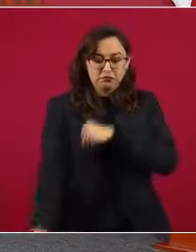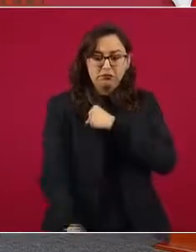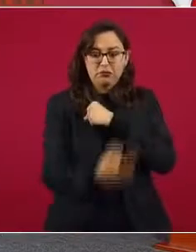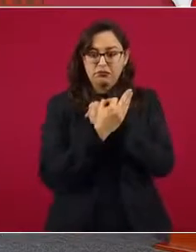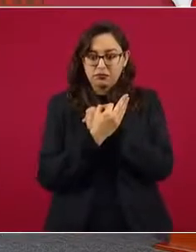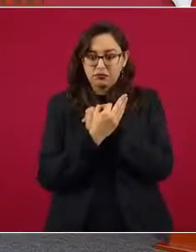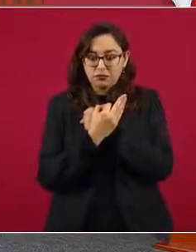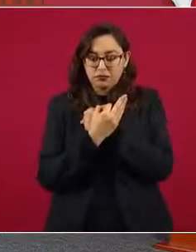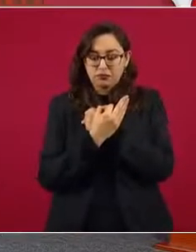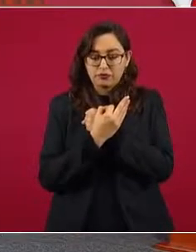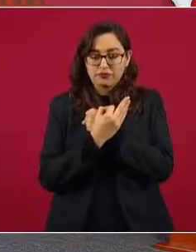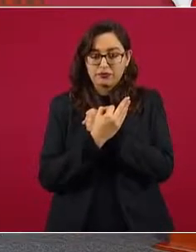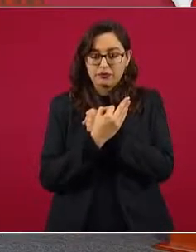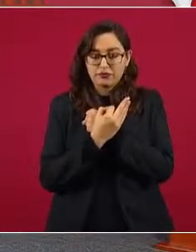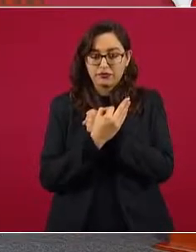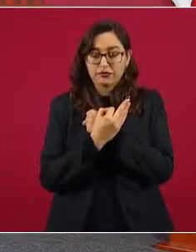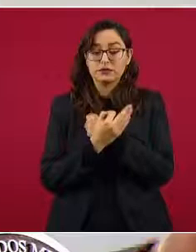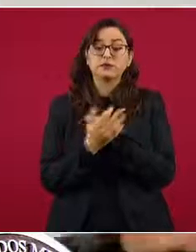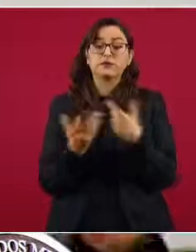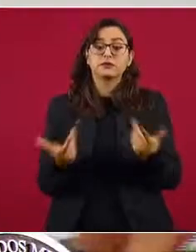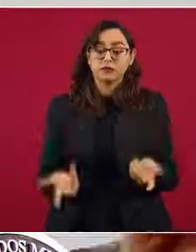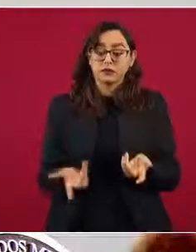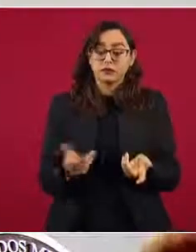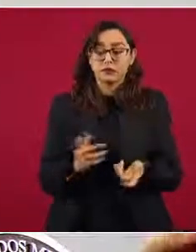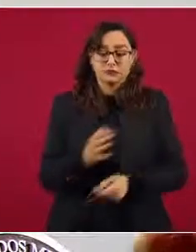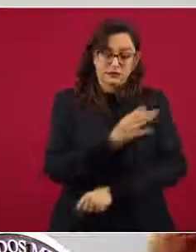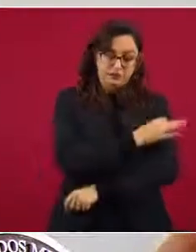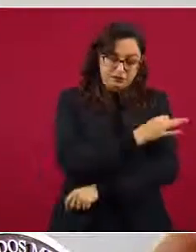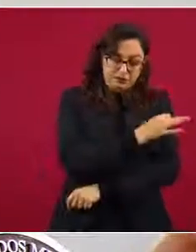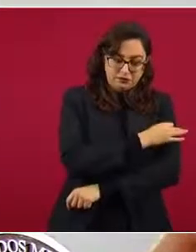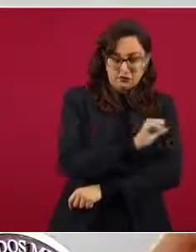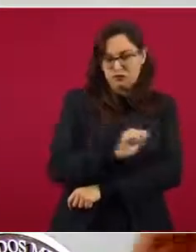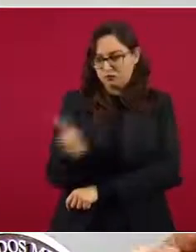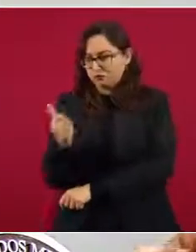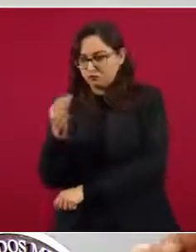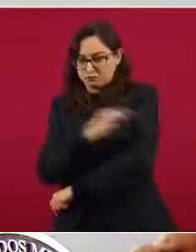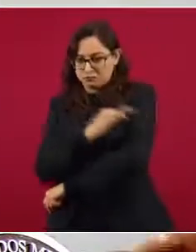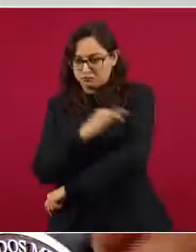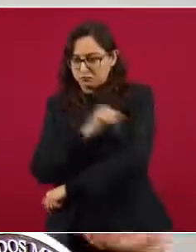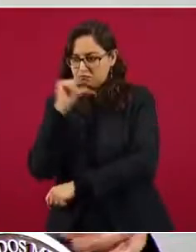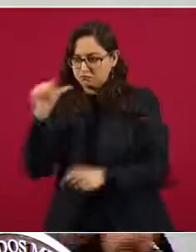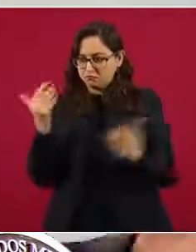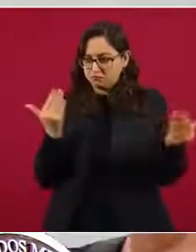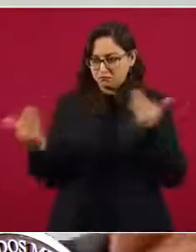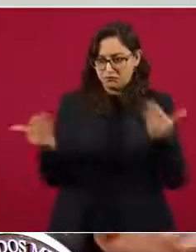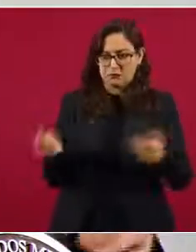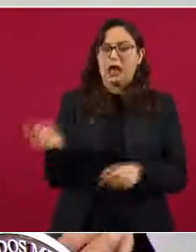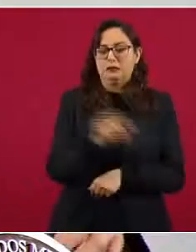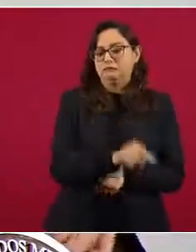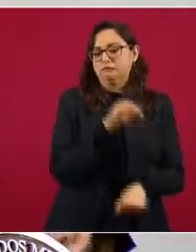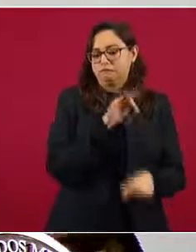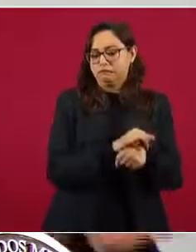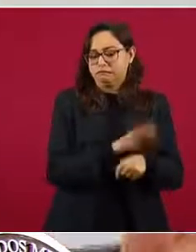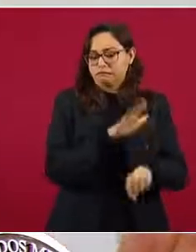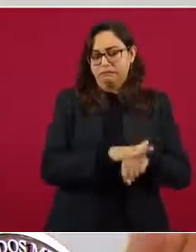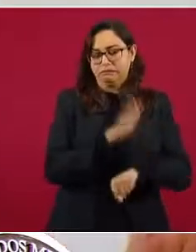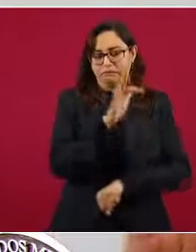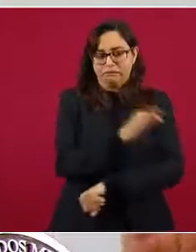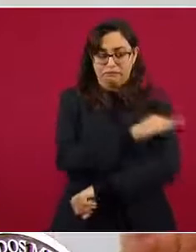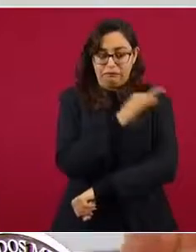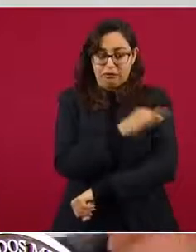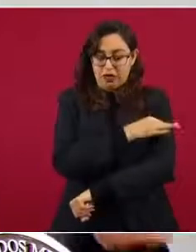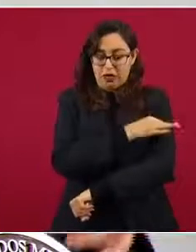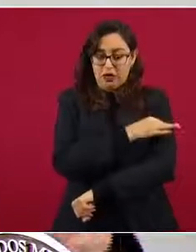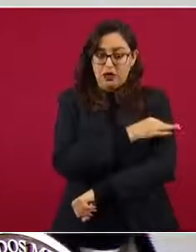infectarse, comparando a personas vacunadas contra personas no vacunadas. Entonces, en general, las que hasta el momento